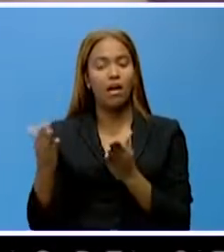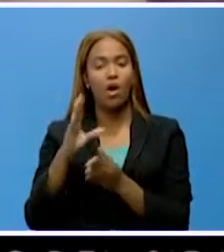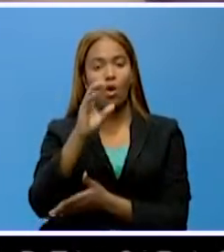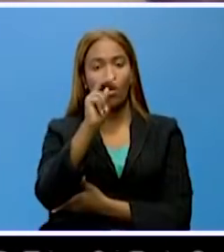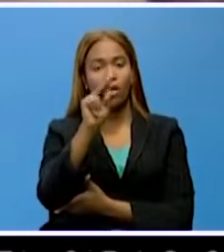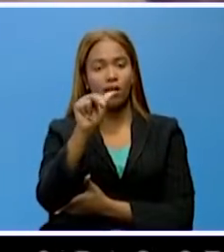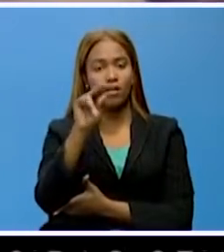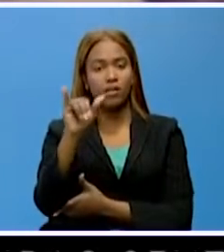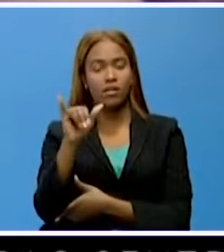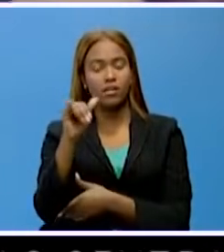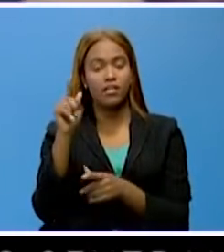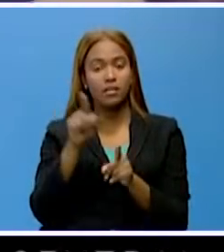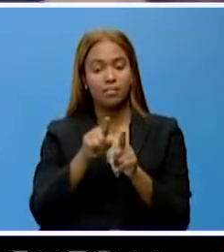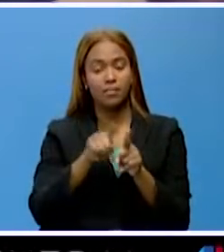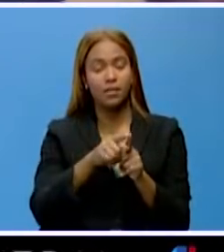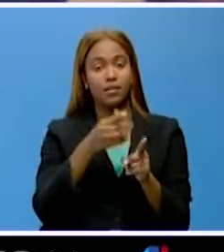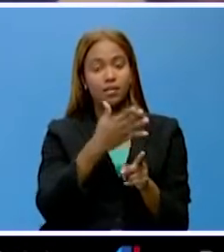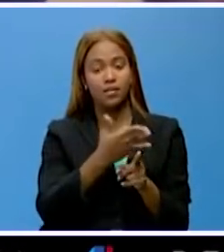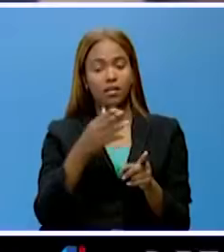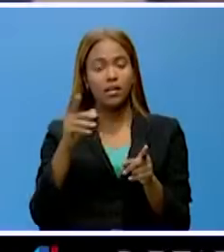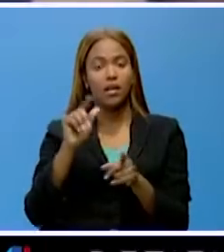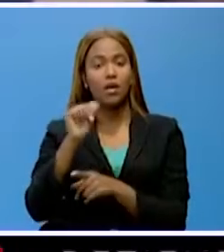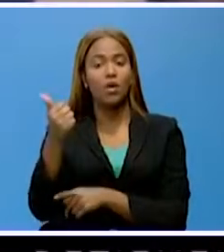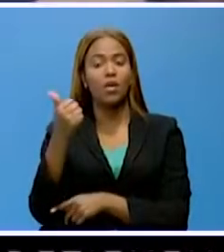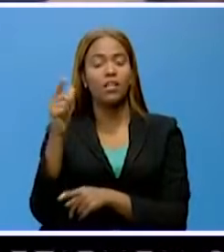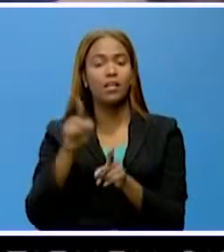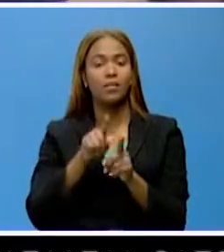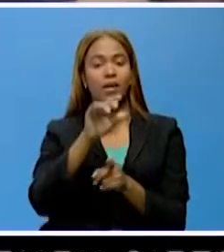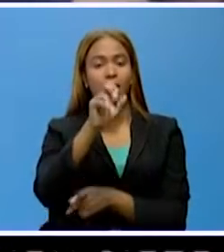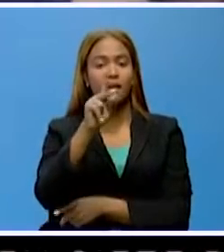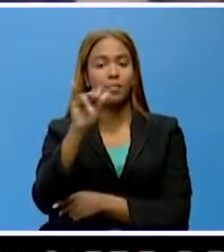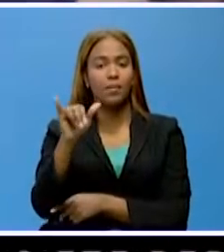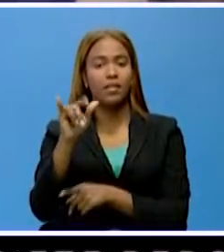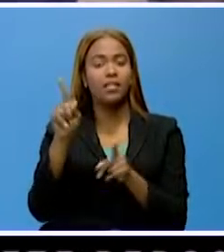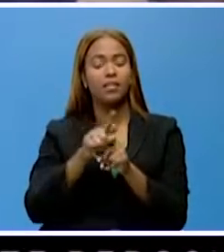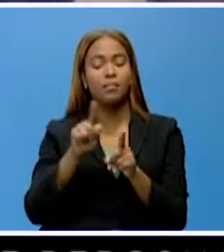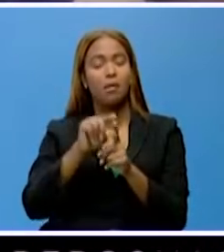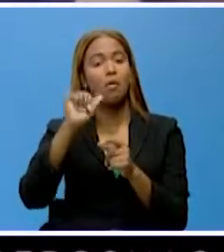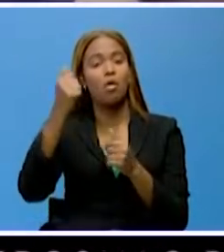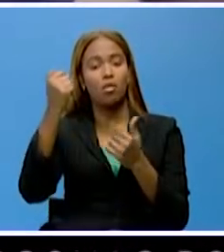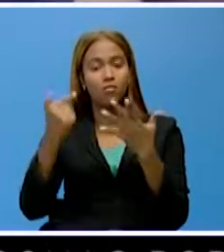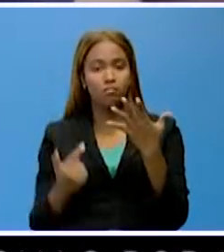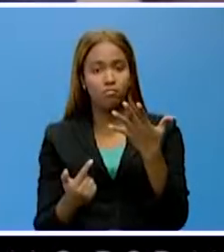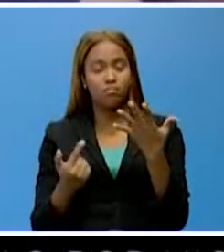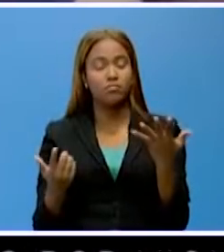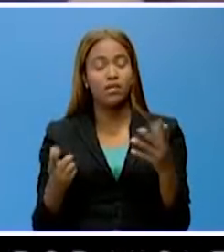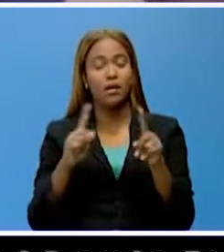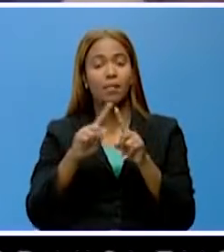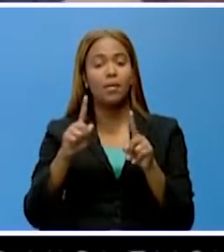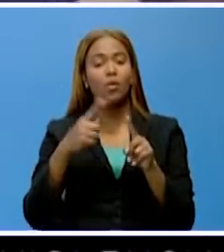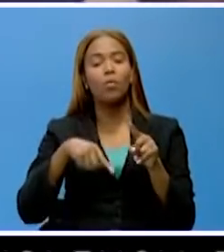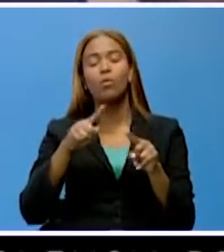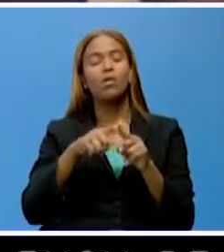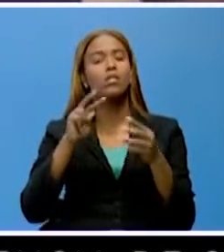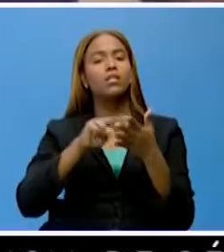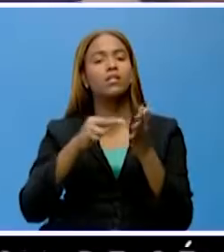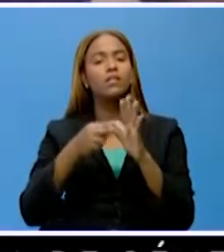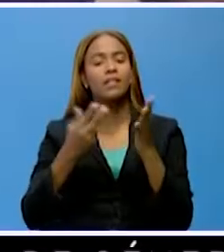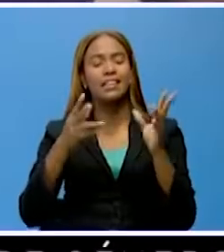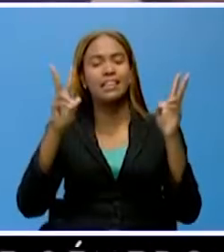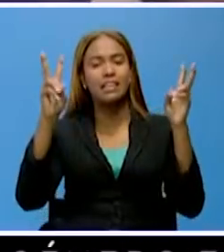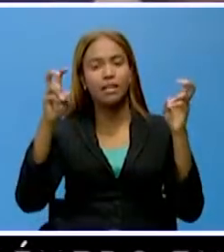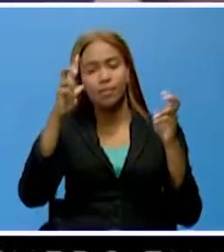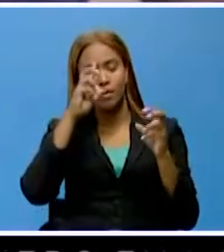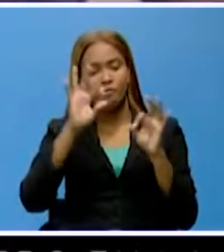Conani, o la primera infancia tenemos a Inaipi. Y así sucesivamente, pero cuando se trata de un tema